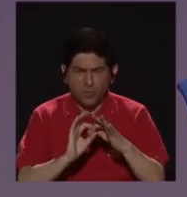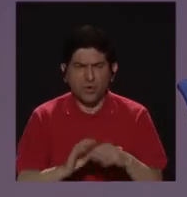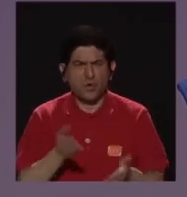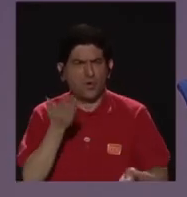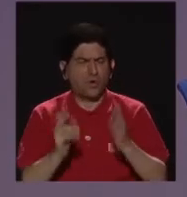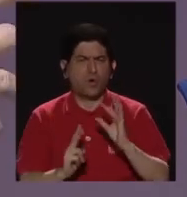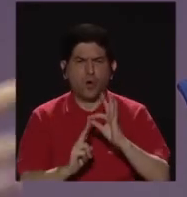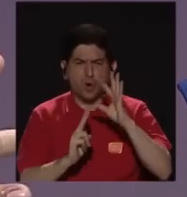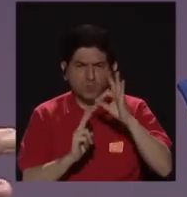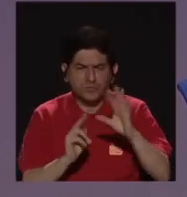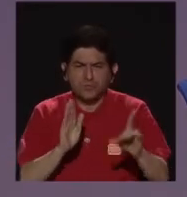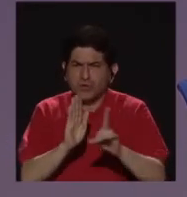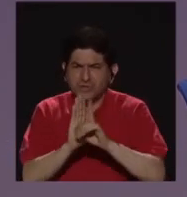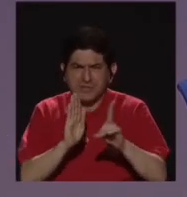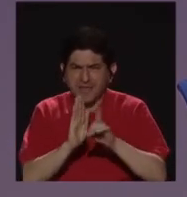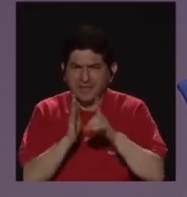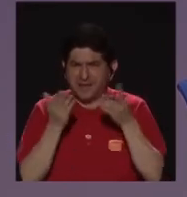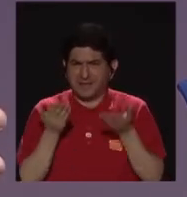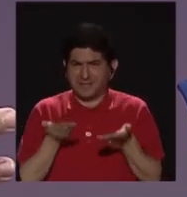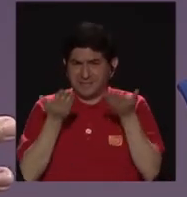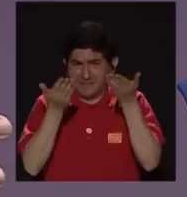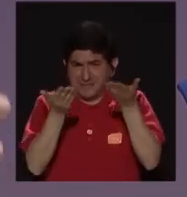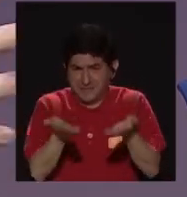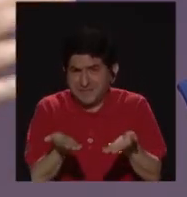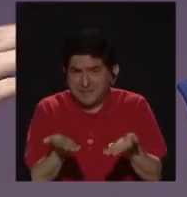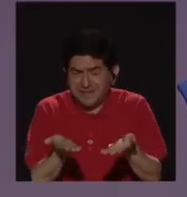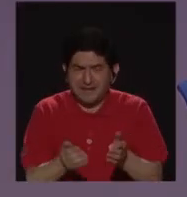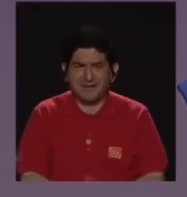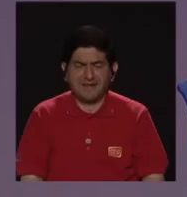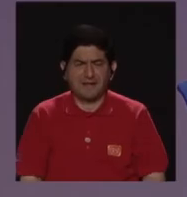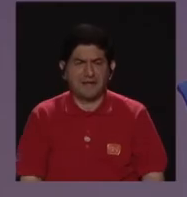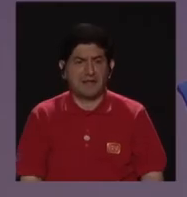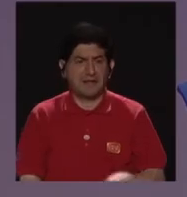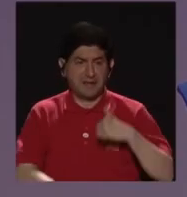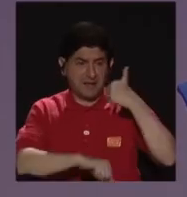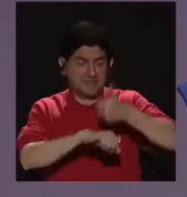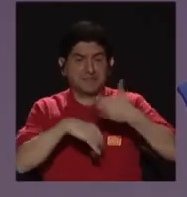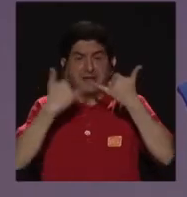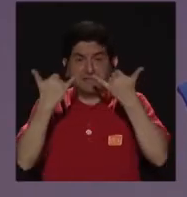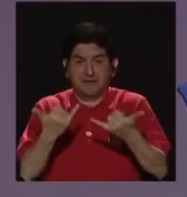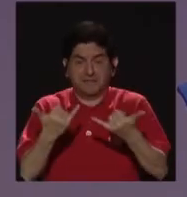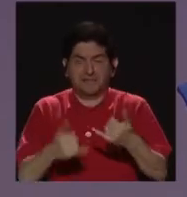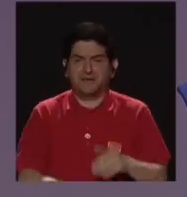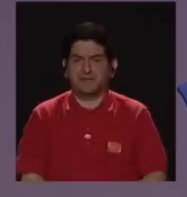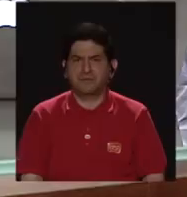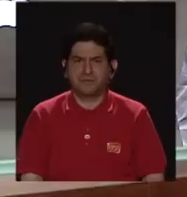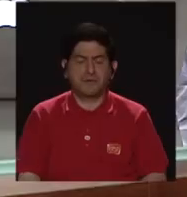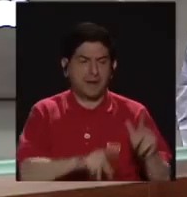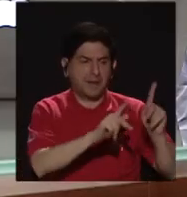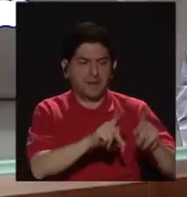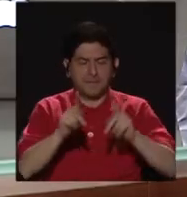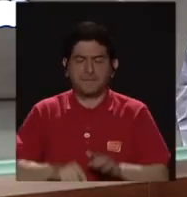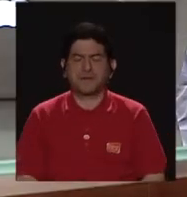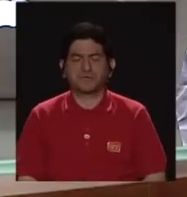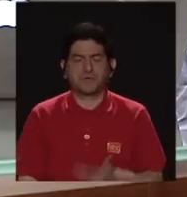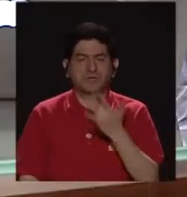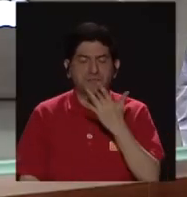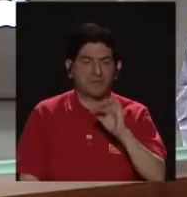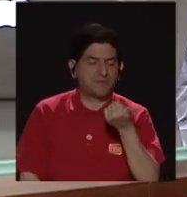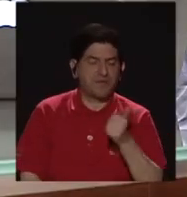digamos los derechos que digamos que están consignados en este momento para personas heterosexuales